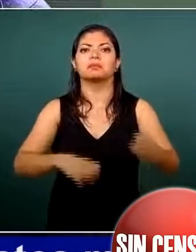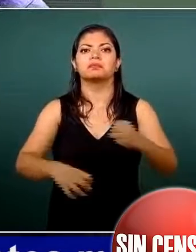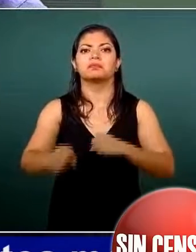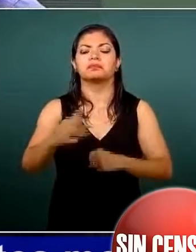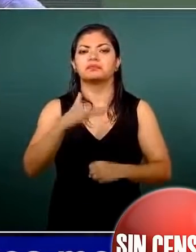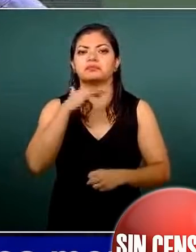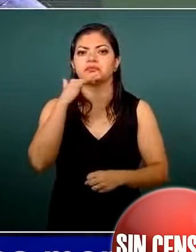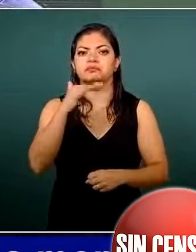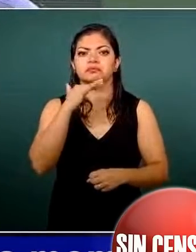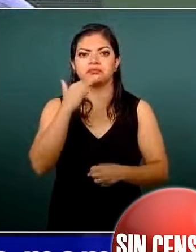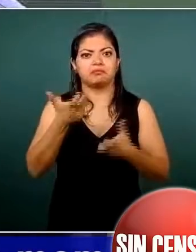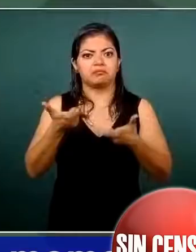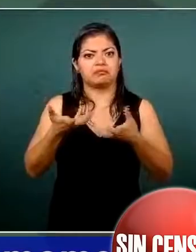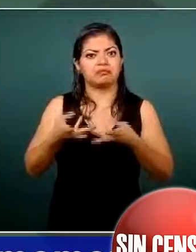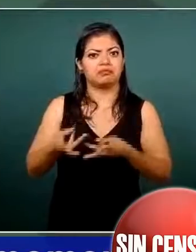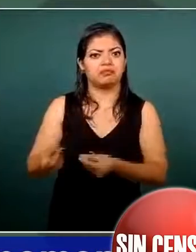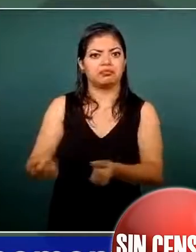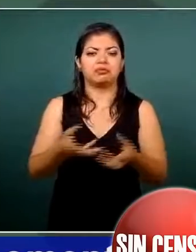Entonces,